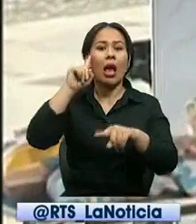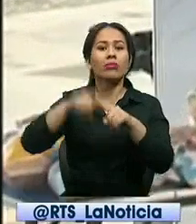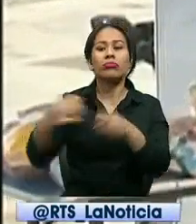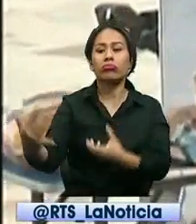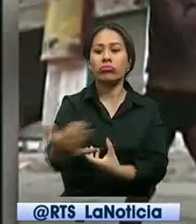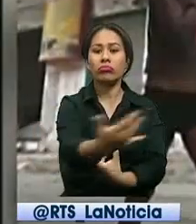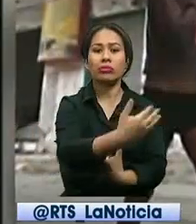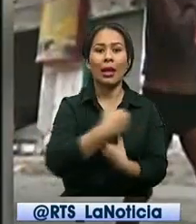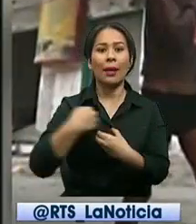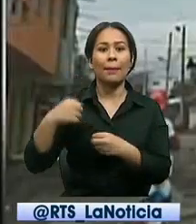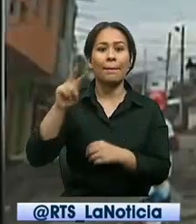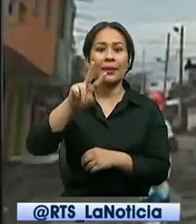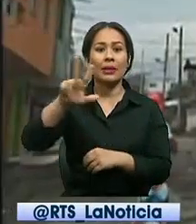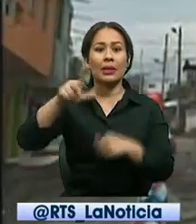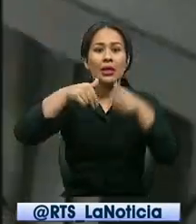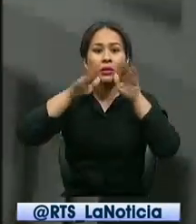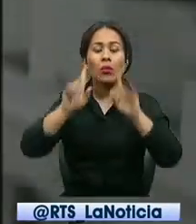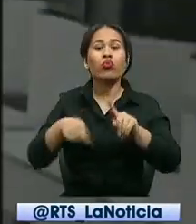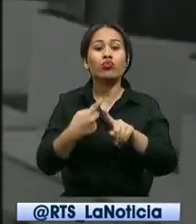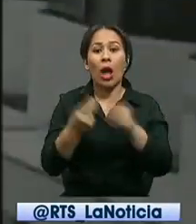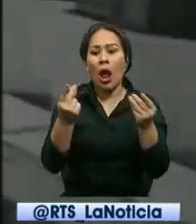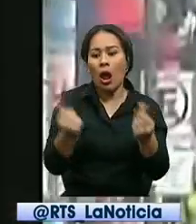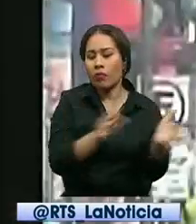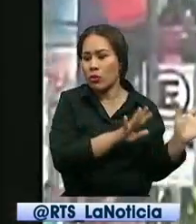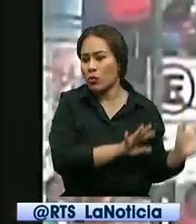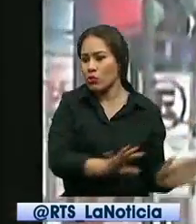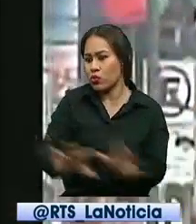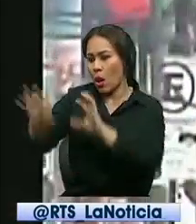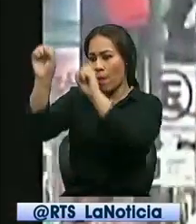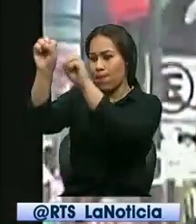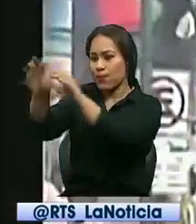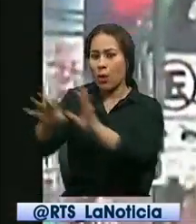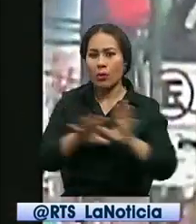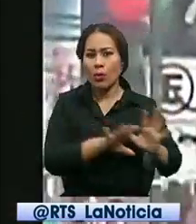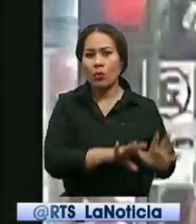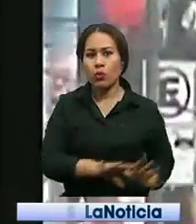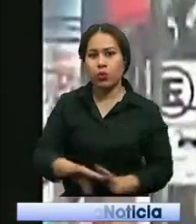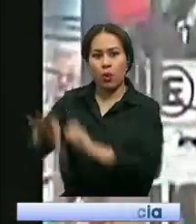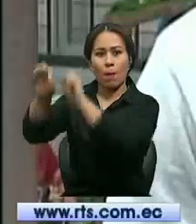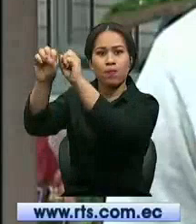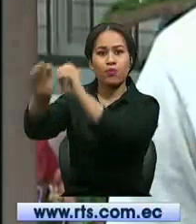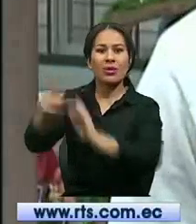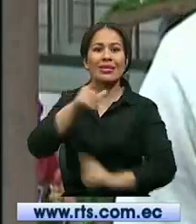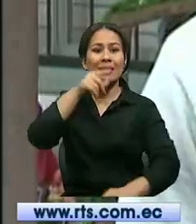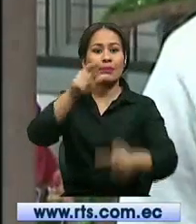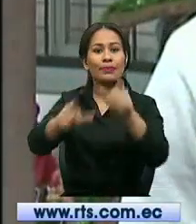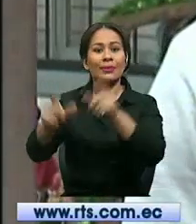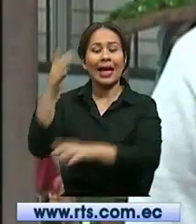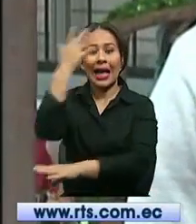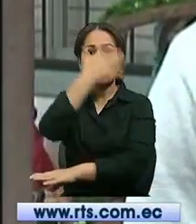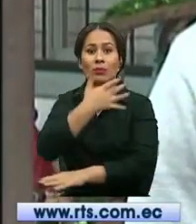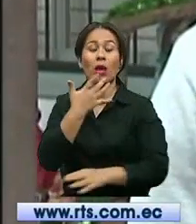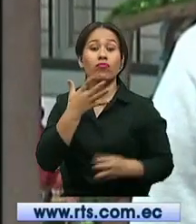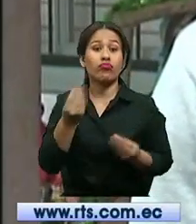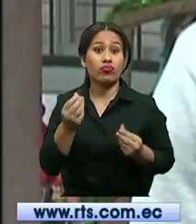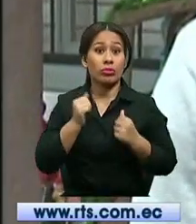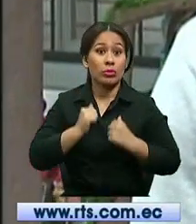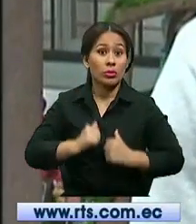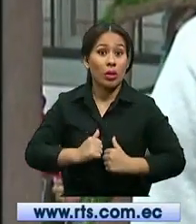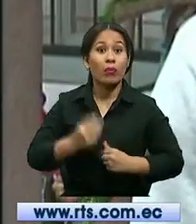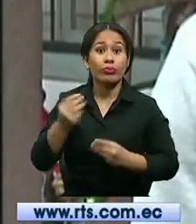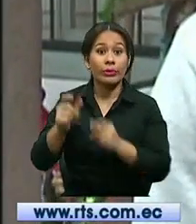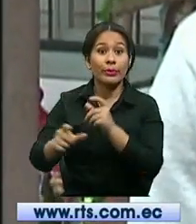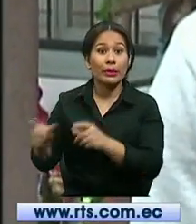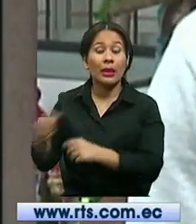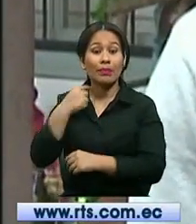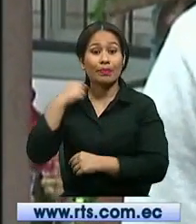de diciembre. La ayuda será entregada de inmediato a los damnificados de la provincia de Esmeraldas. Y hay un número significativo de personas que han sido